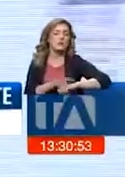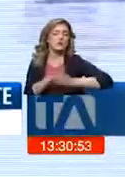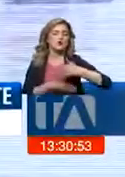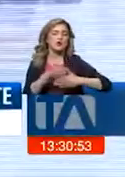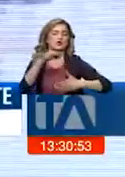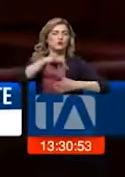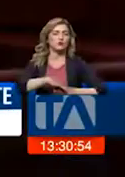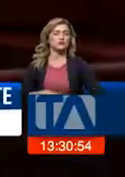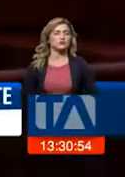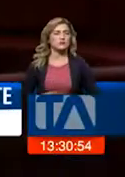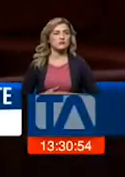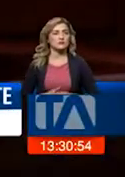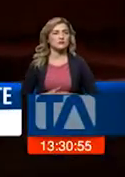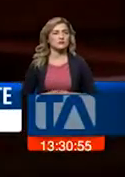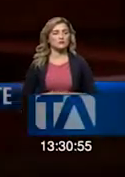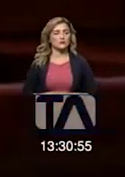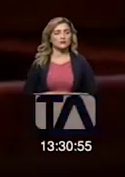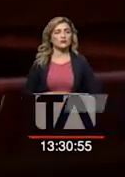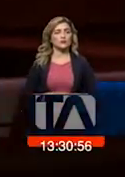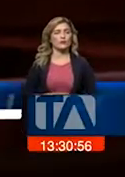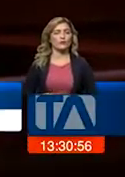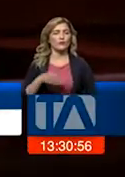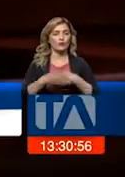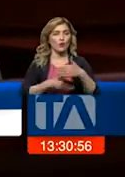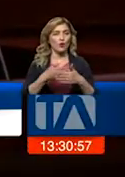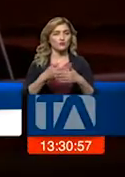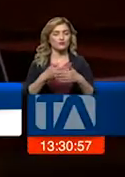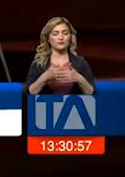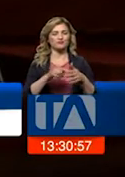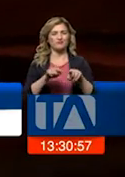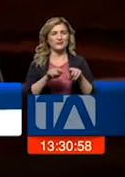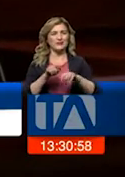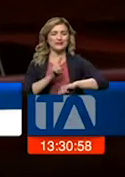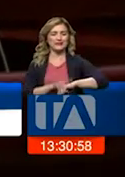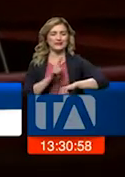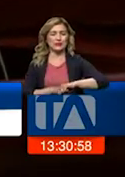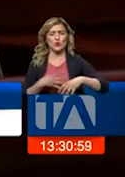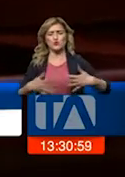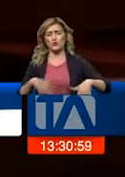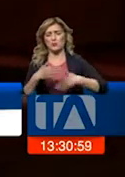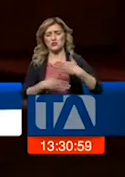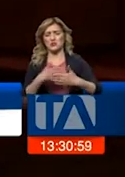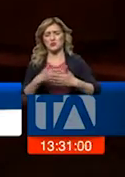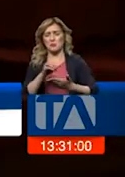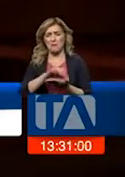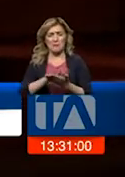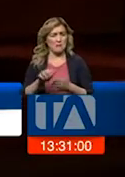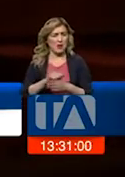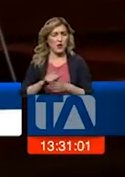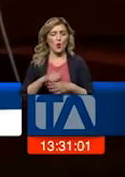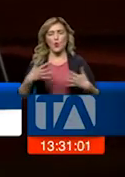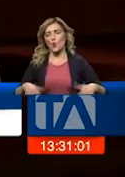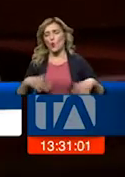procesos electorales. La práctica de la prueba en los procesos contenciosos electorales está lejana al debido proceso. Se